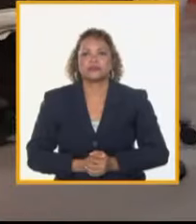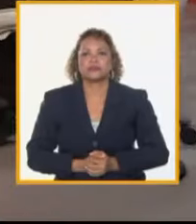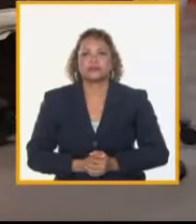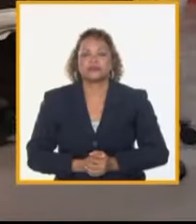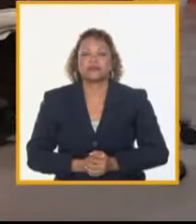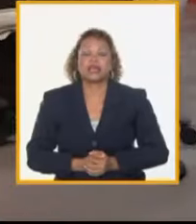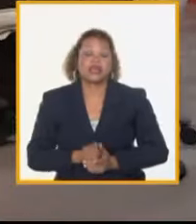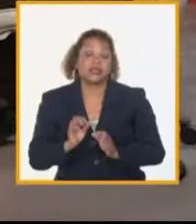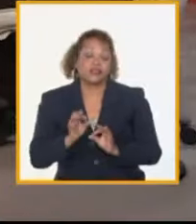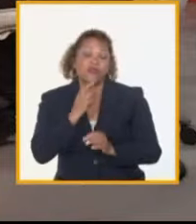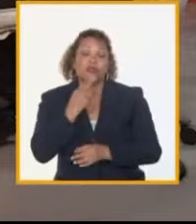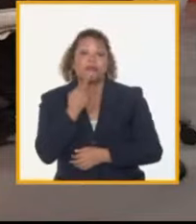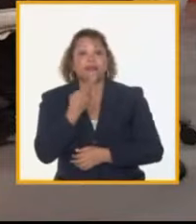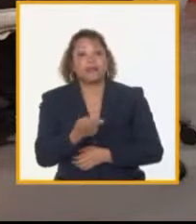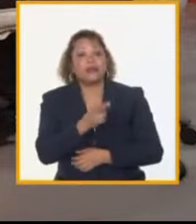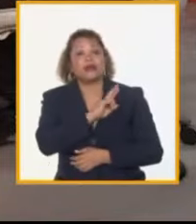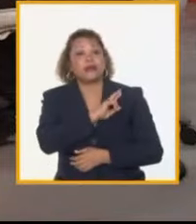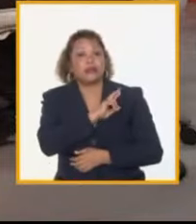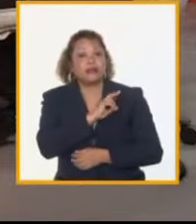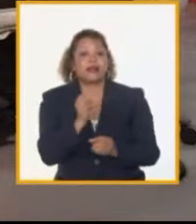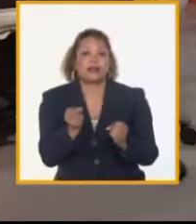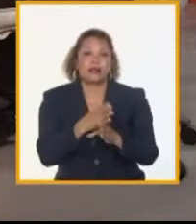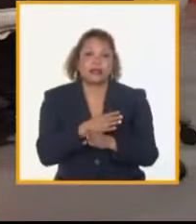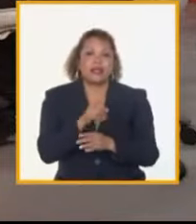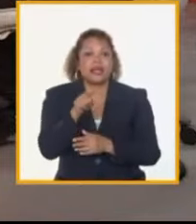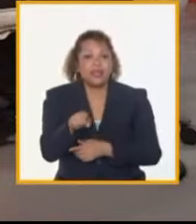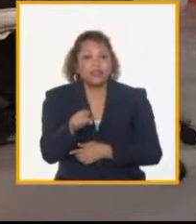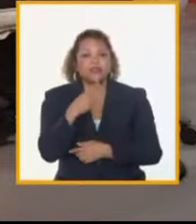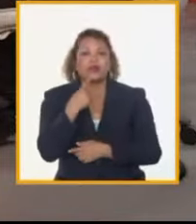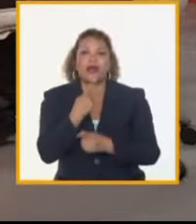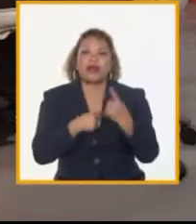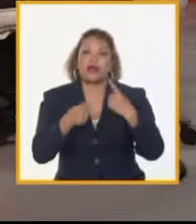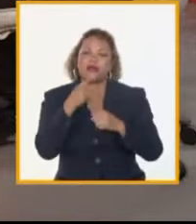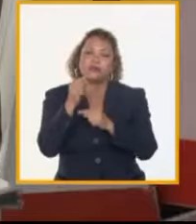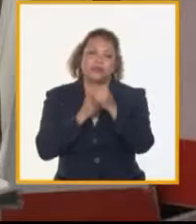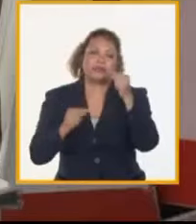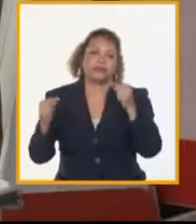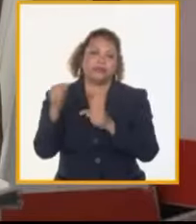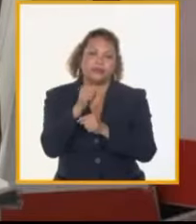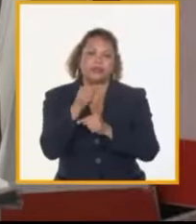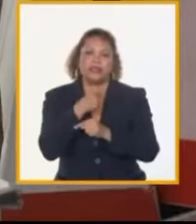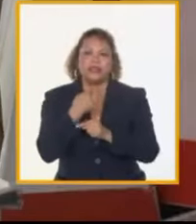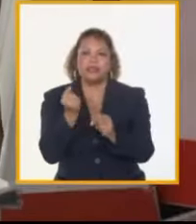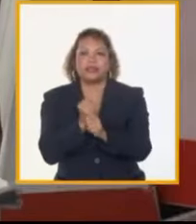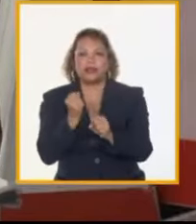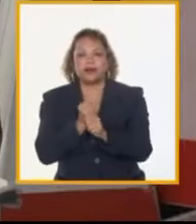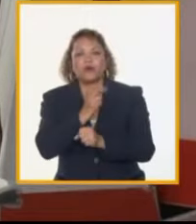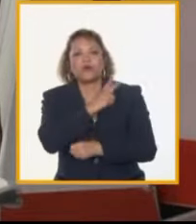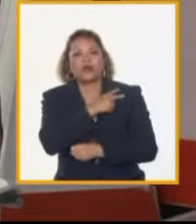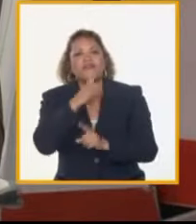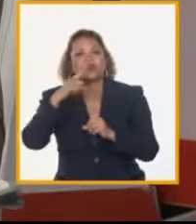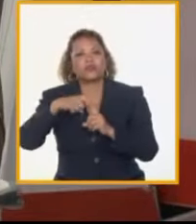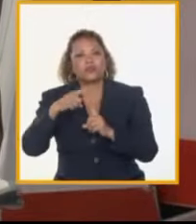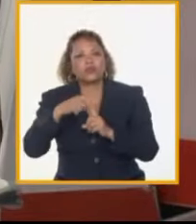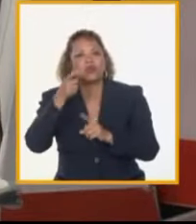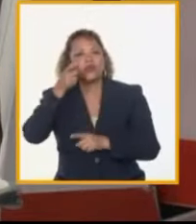razón, era correcta su aclaración. Ese es uno de los elementos principales de los jefes de turno, velar porque no haya una